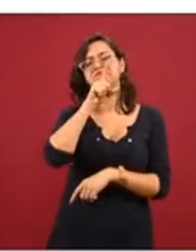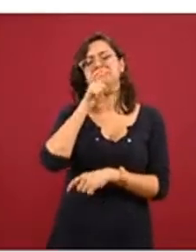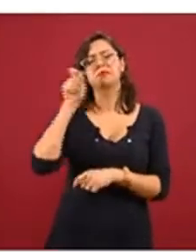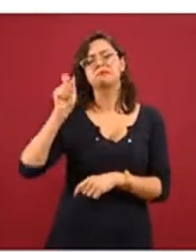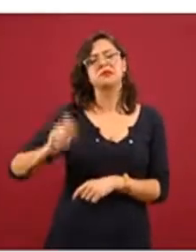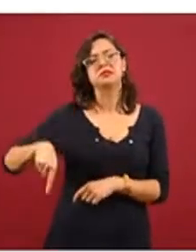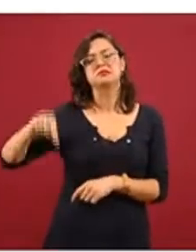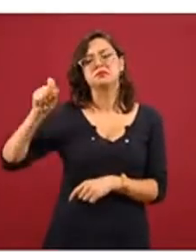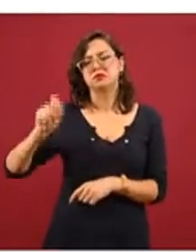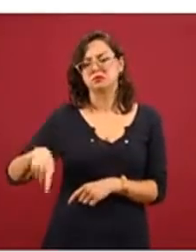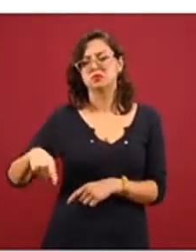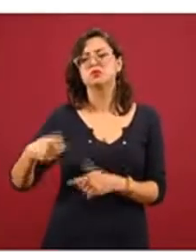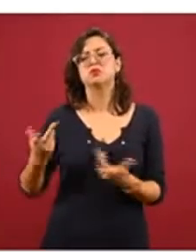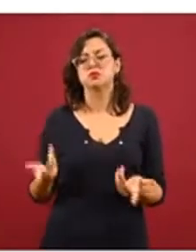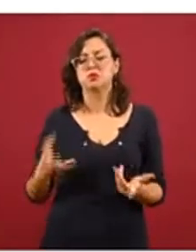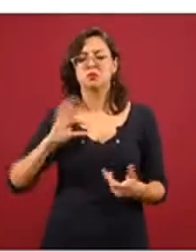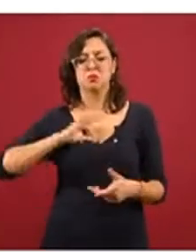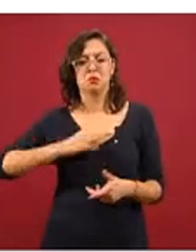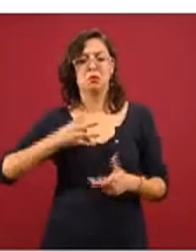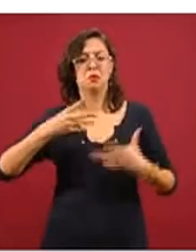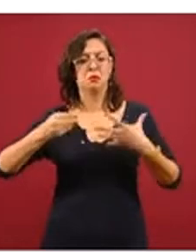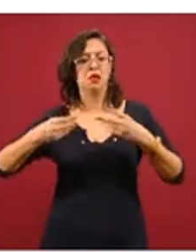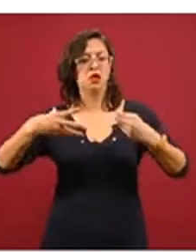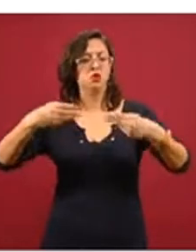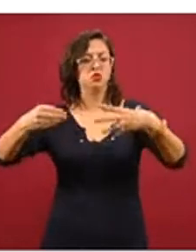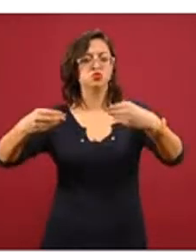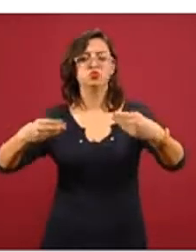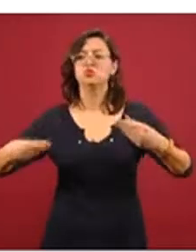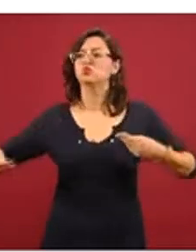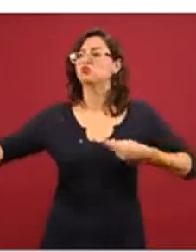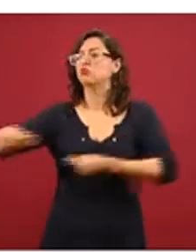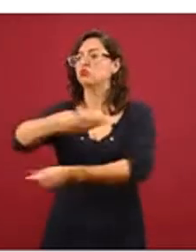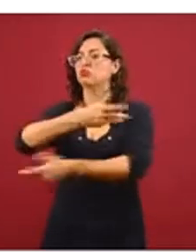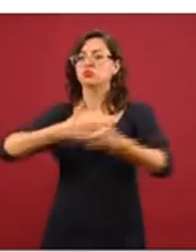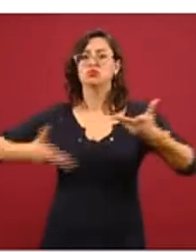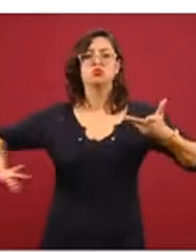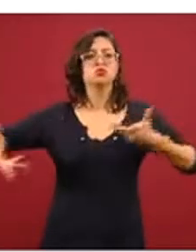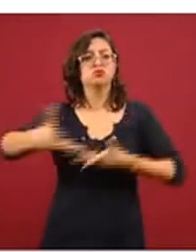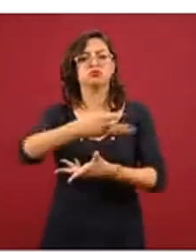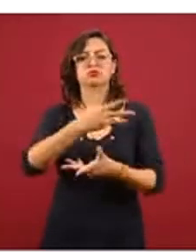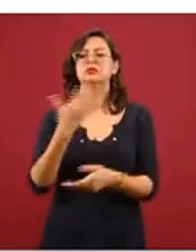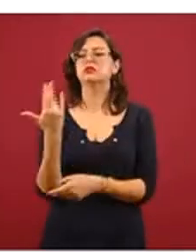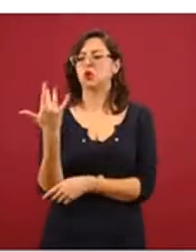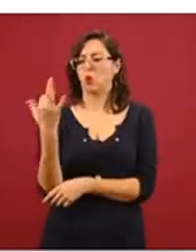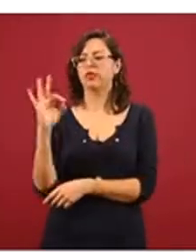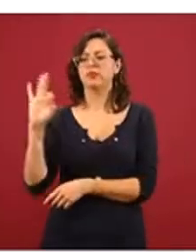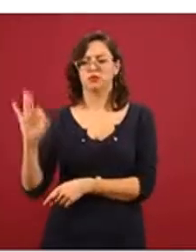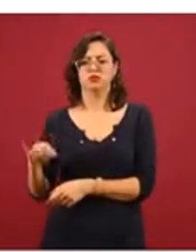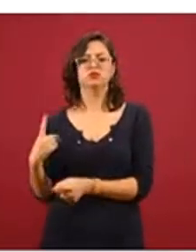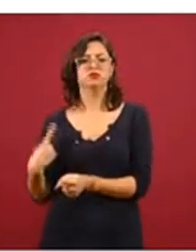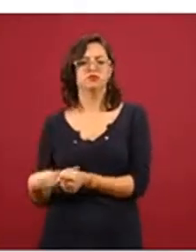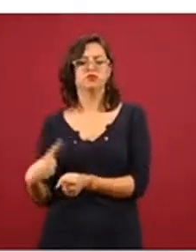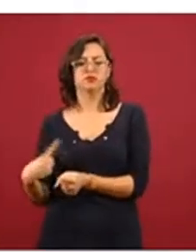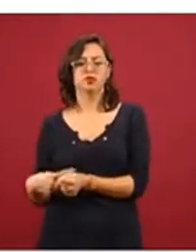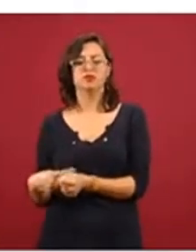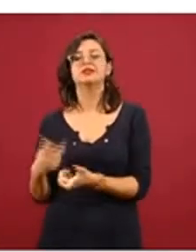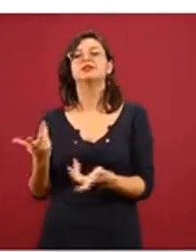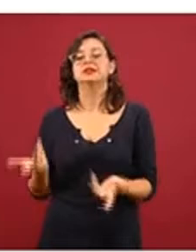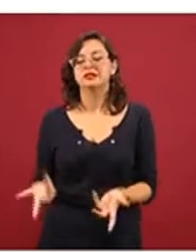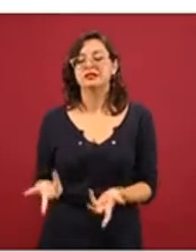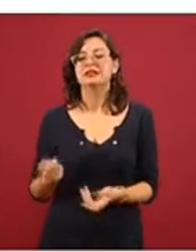dice es cómo está la circulación de manera indirecta del virus en la comunidad, y lo que tenemos hoy es que de